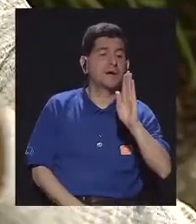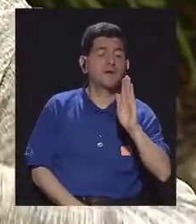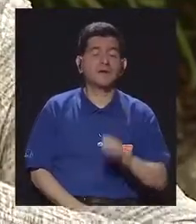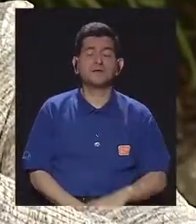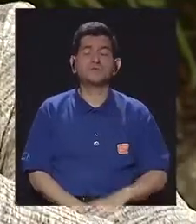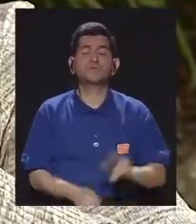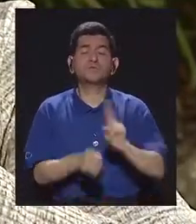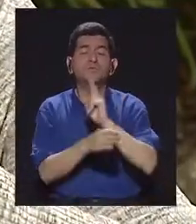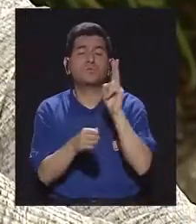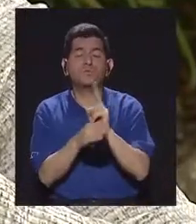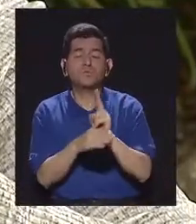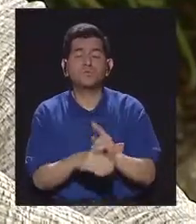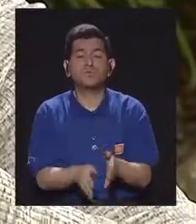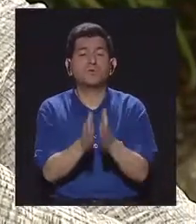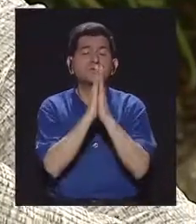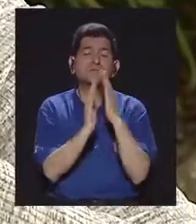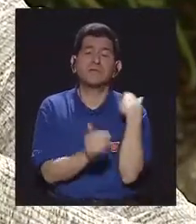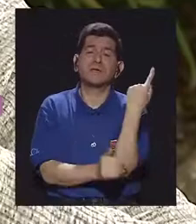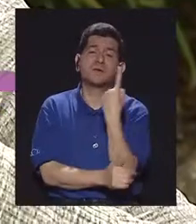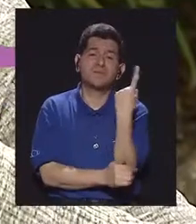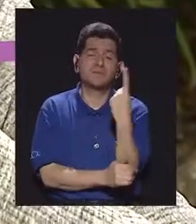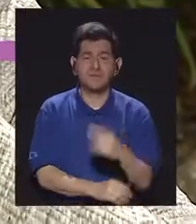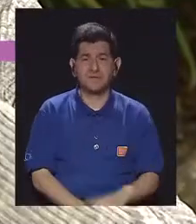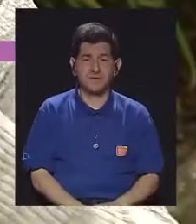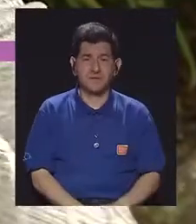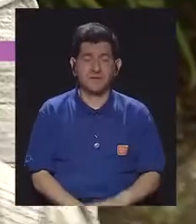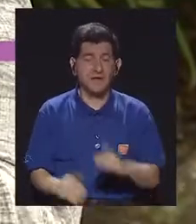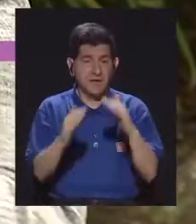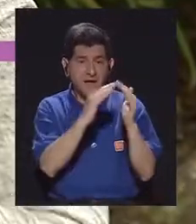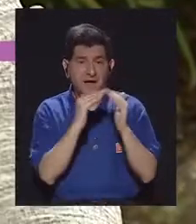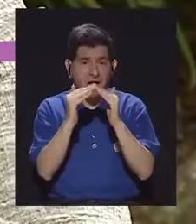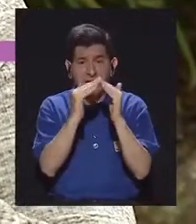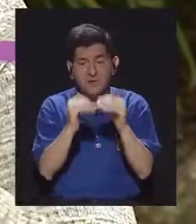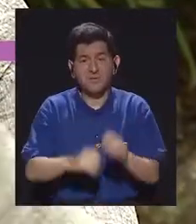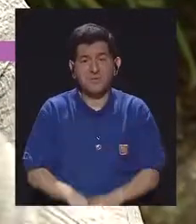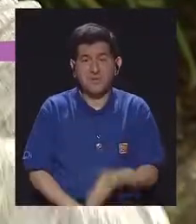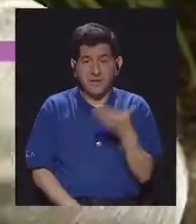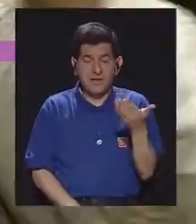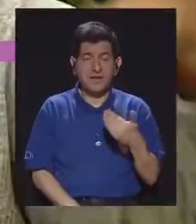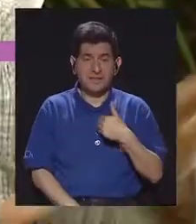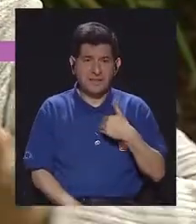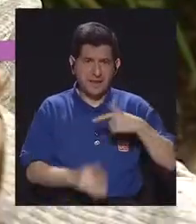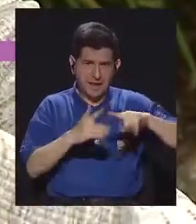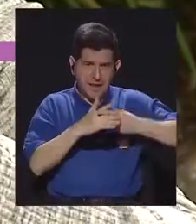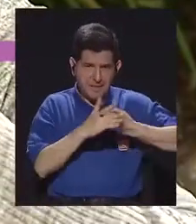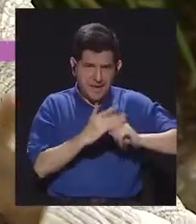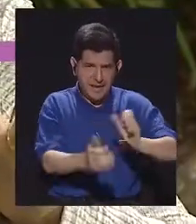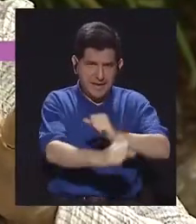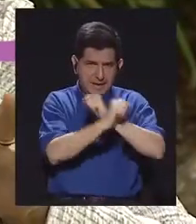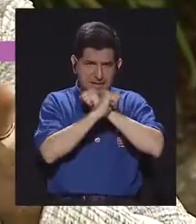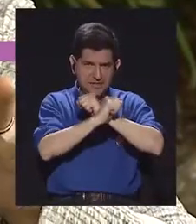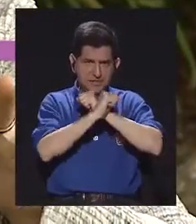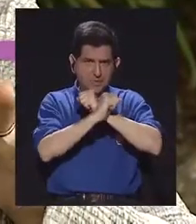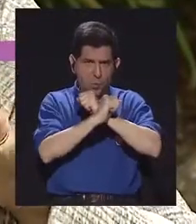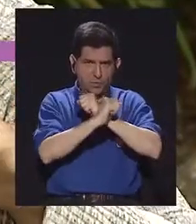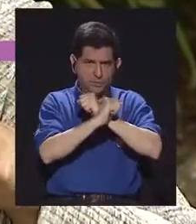para que los utilicen. Lo único que se les pide es a la comunidad es que tengan un mecanismo de